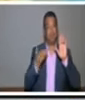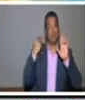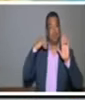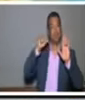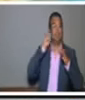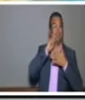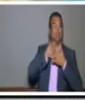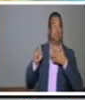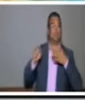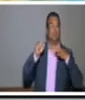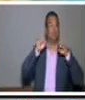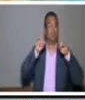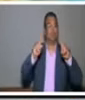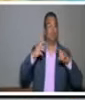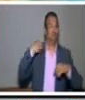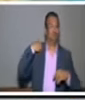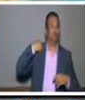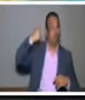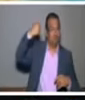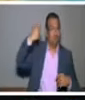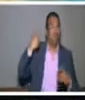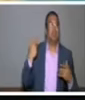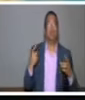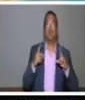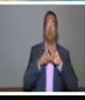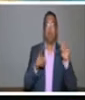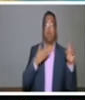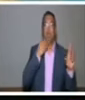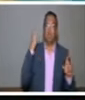supervisión, vuelvan al poder, hace falta escoger un